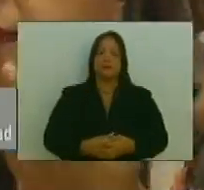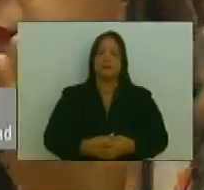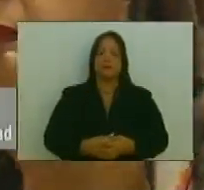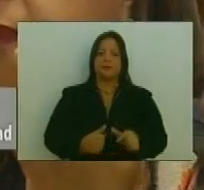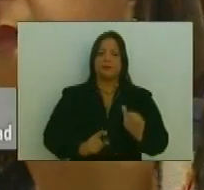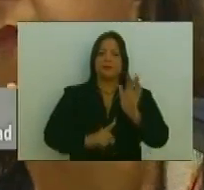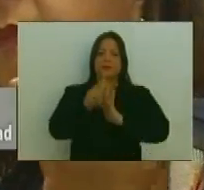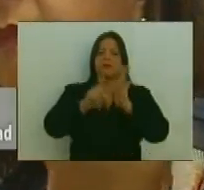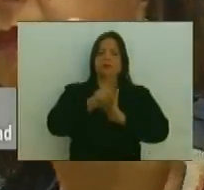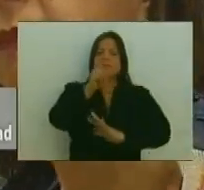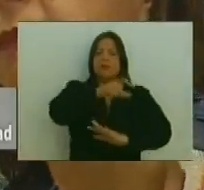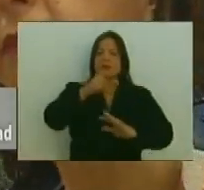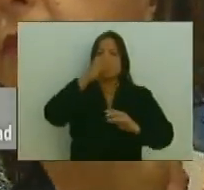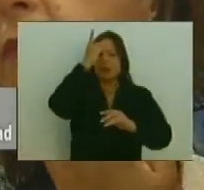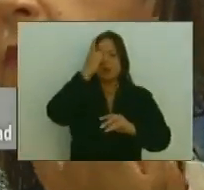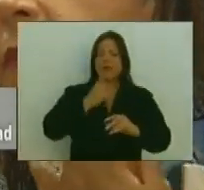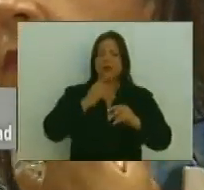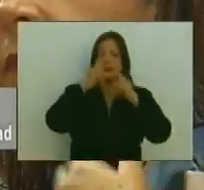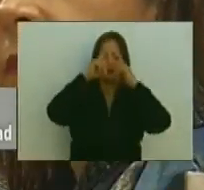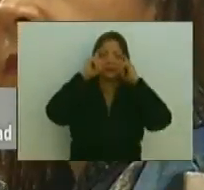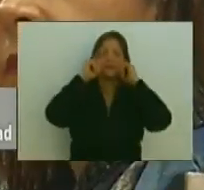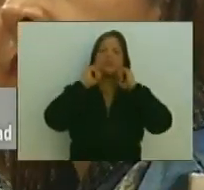en el sector de la discapacidad.